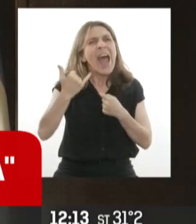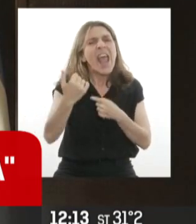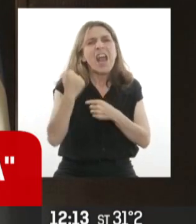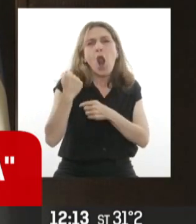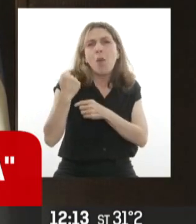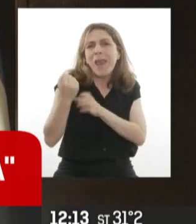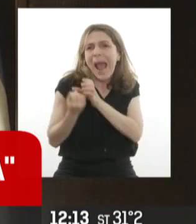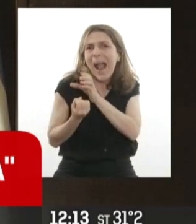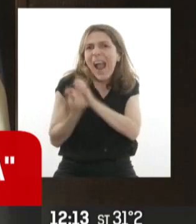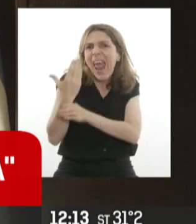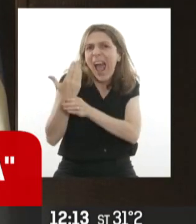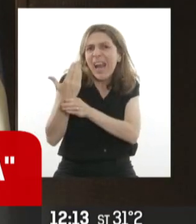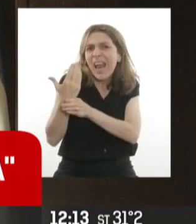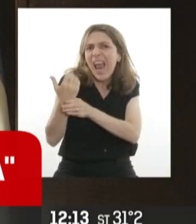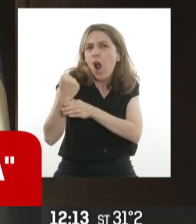económicas